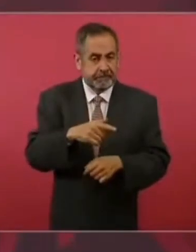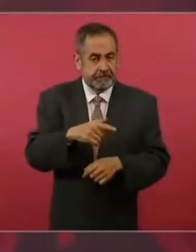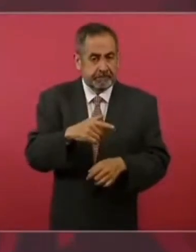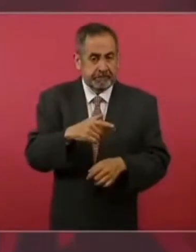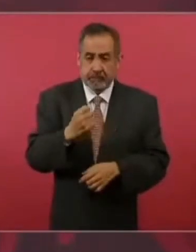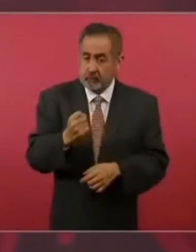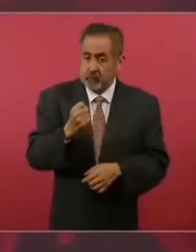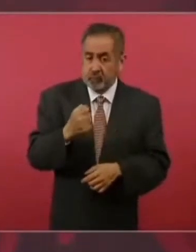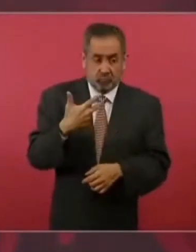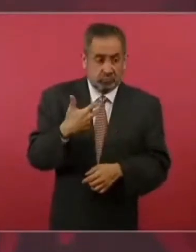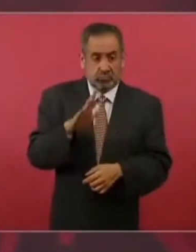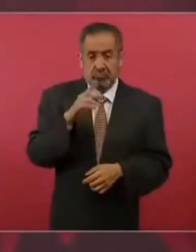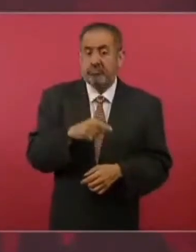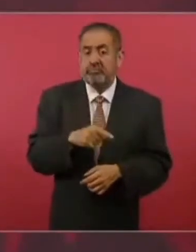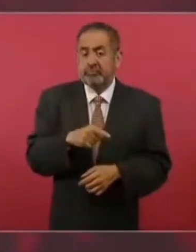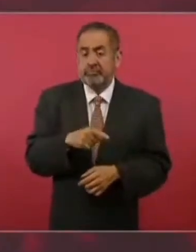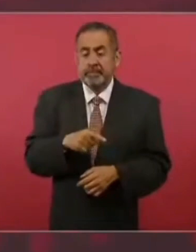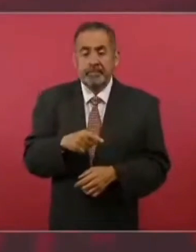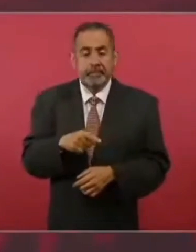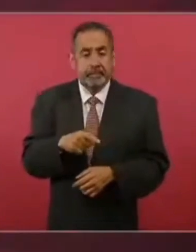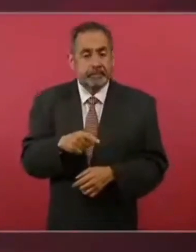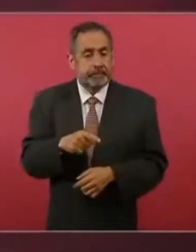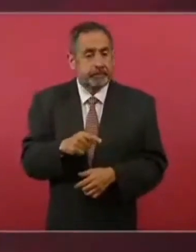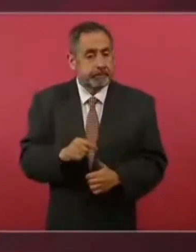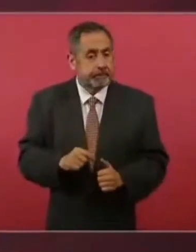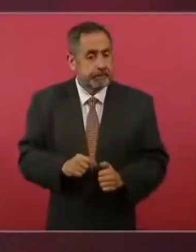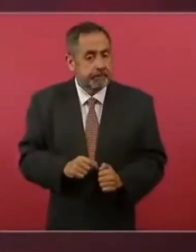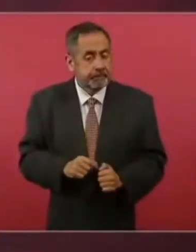alto calibre